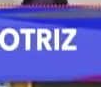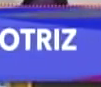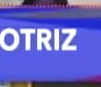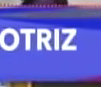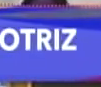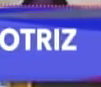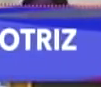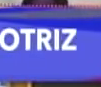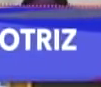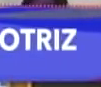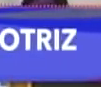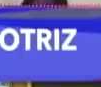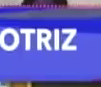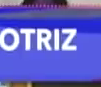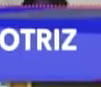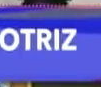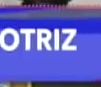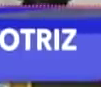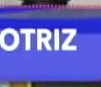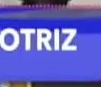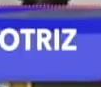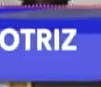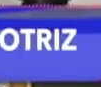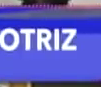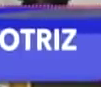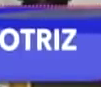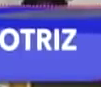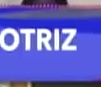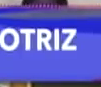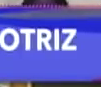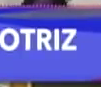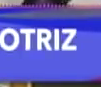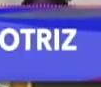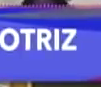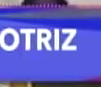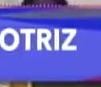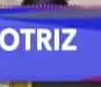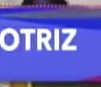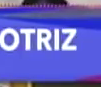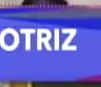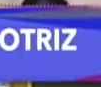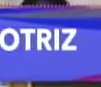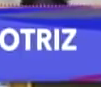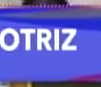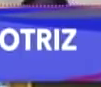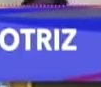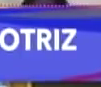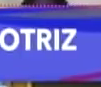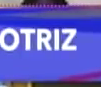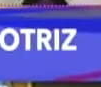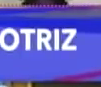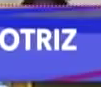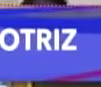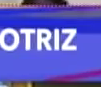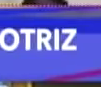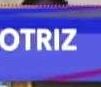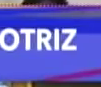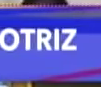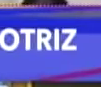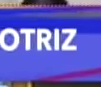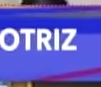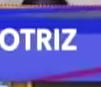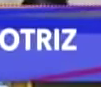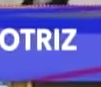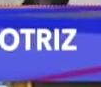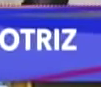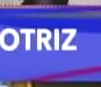al capital internacional. Articular a la clase obrera productiva, que en el sector automotriz es una clase obrera de una gran experiencia,